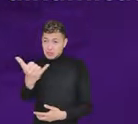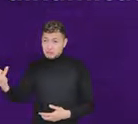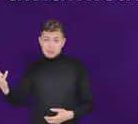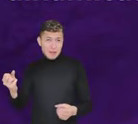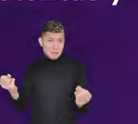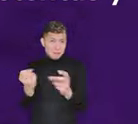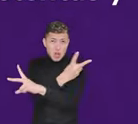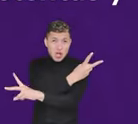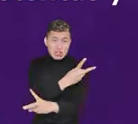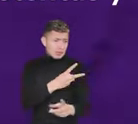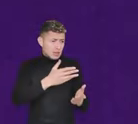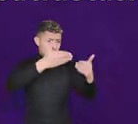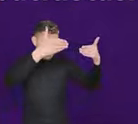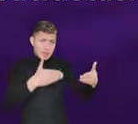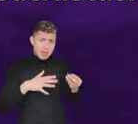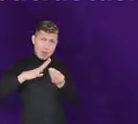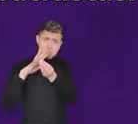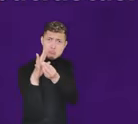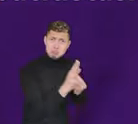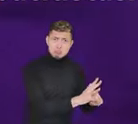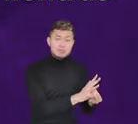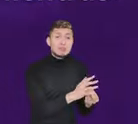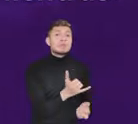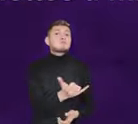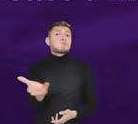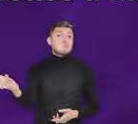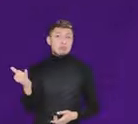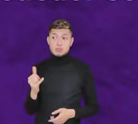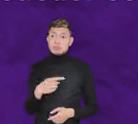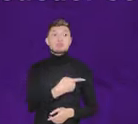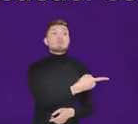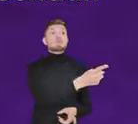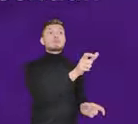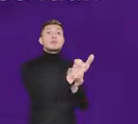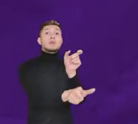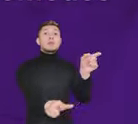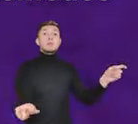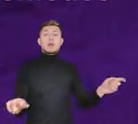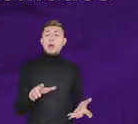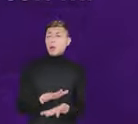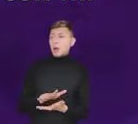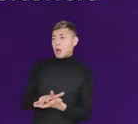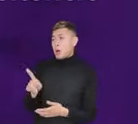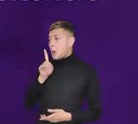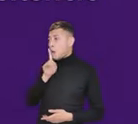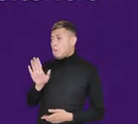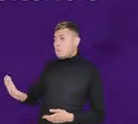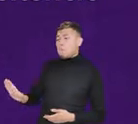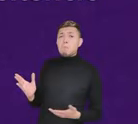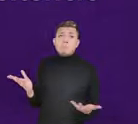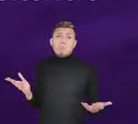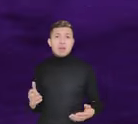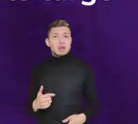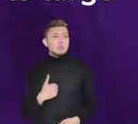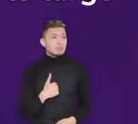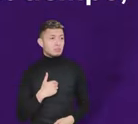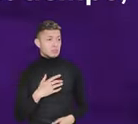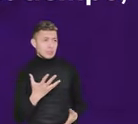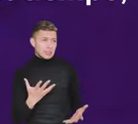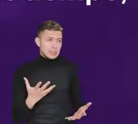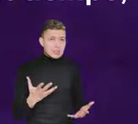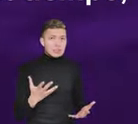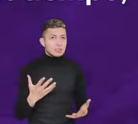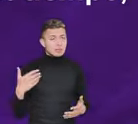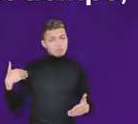marcado por dinámicas violentas y capacitistas, mientras aquellos a mi alrededor se sentían cómodos con mi silencio. A lo largo